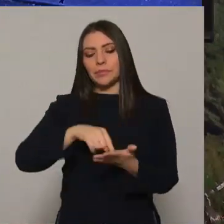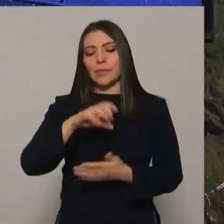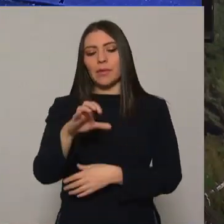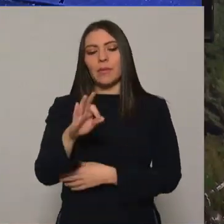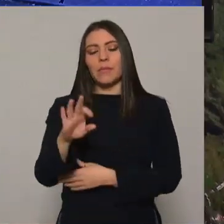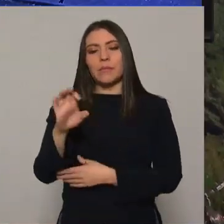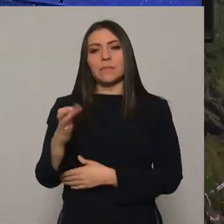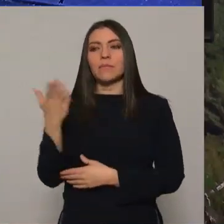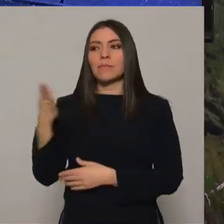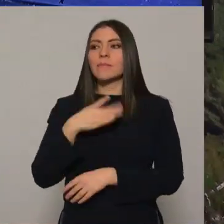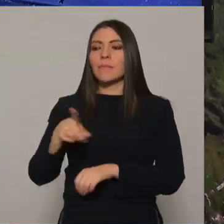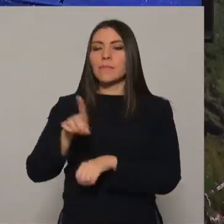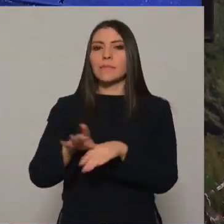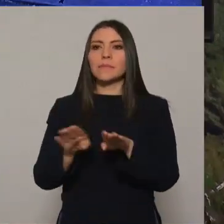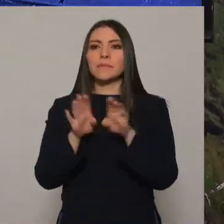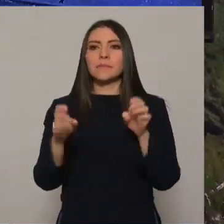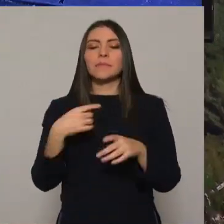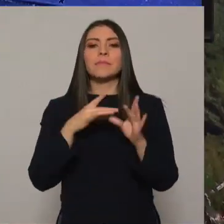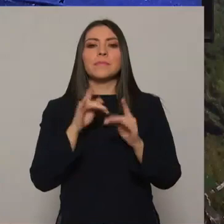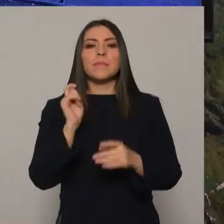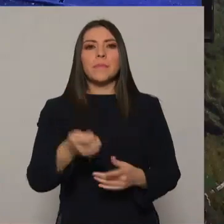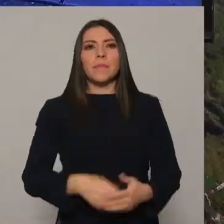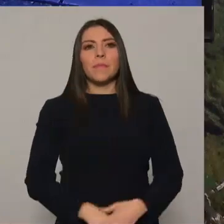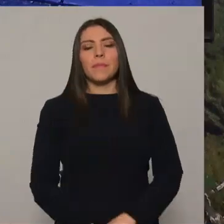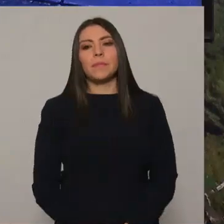CFE. Mariana, ¿cómo estás? Muy buenos días. ¿Qué nos reportas?